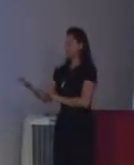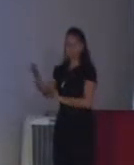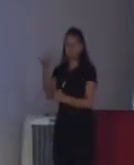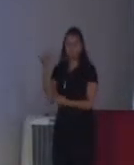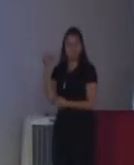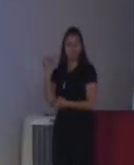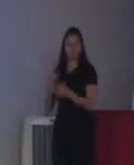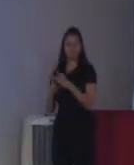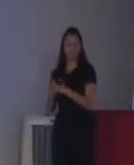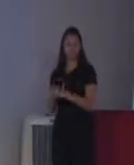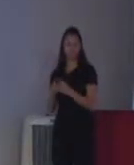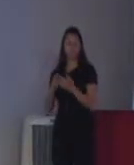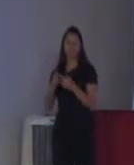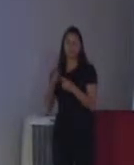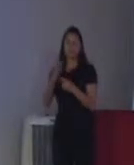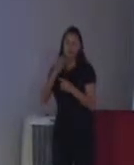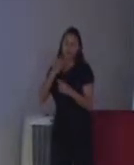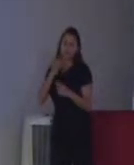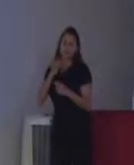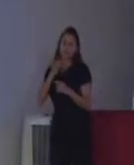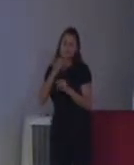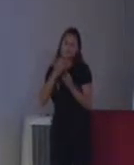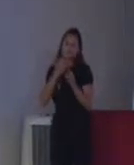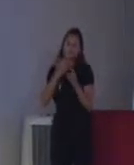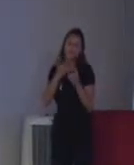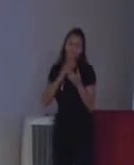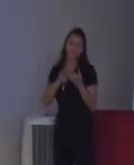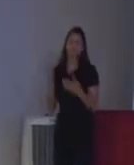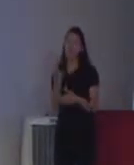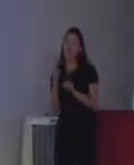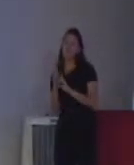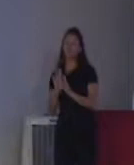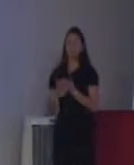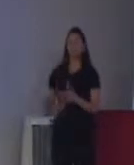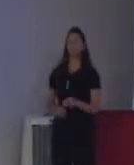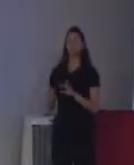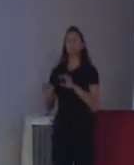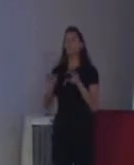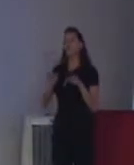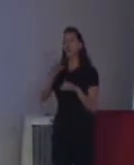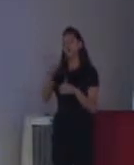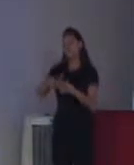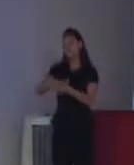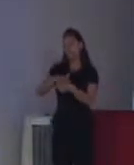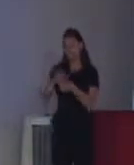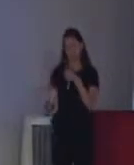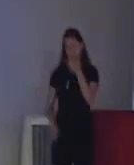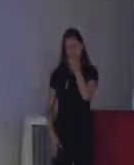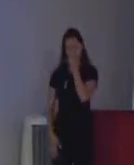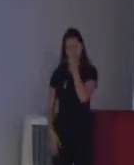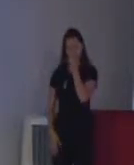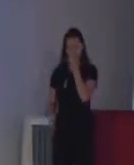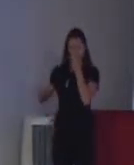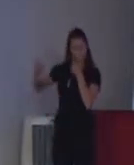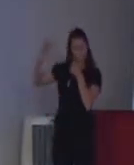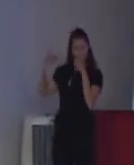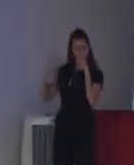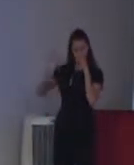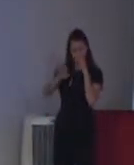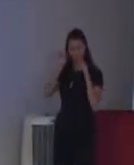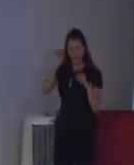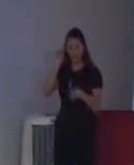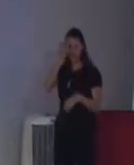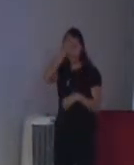pongamos otro ejemplo, por ejemplo, ¿sí? Perdón, la redundancia es un poco grave, pongamos otra situación. Mucho antes, ¿ustedes recuerdan